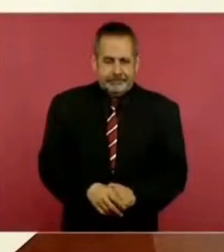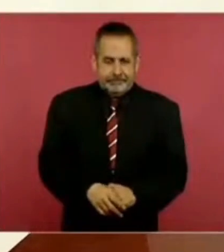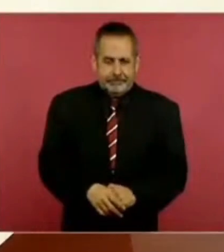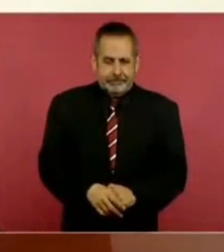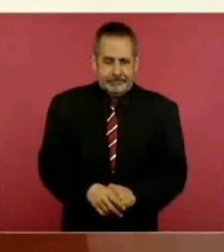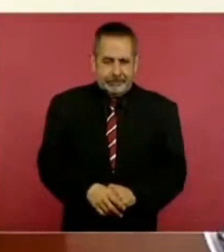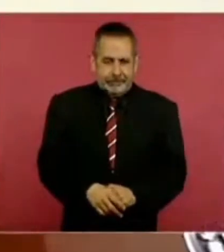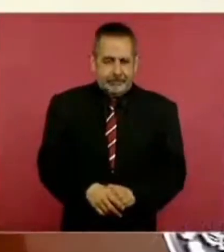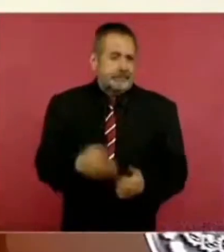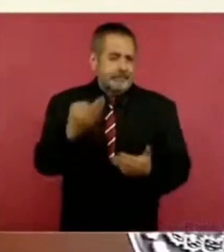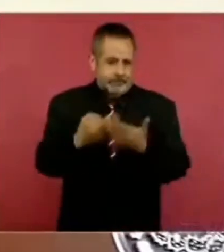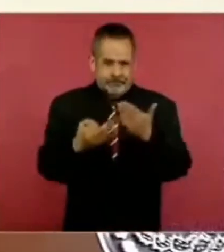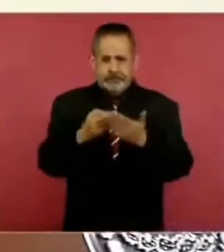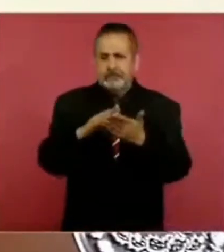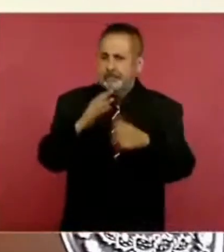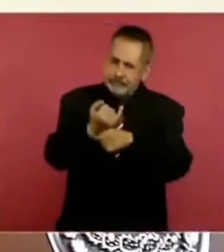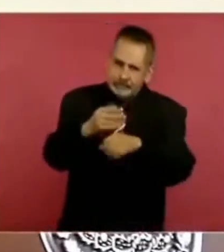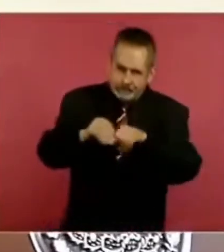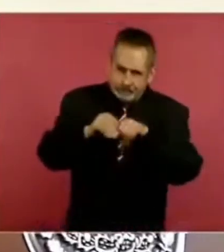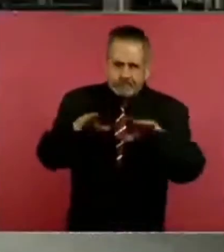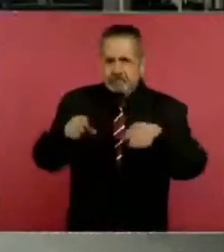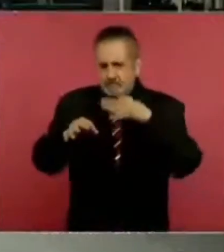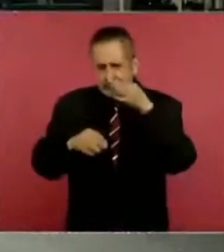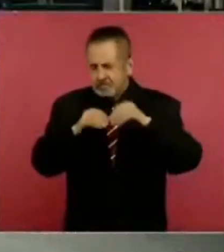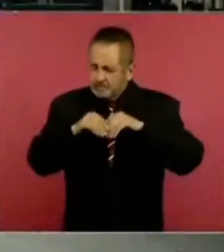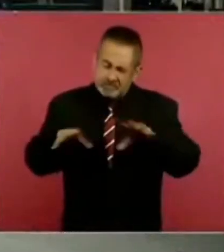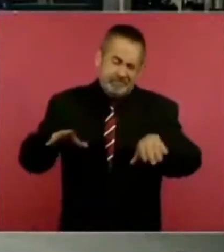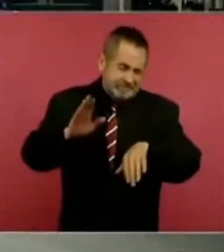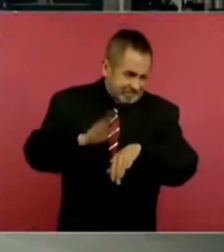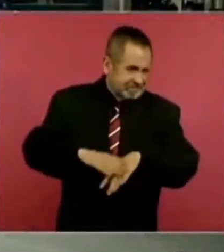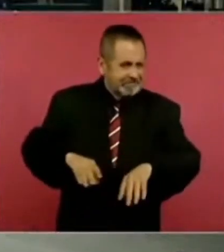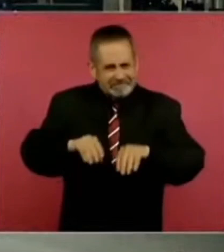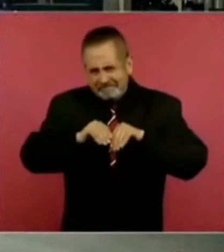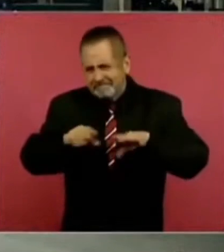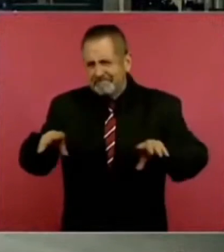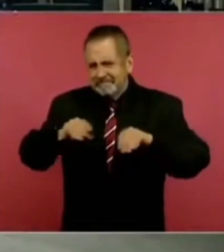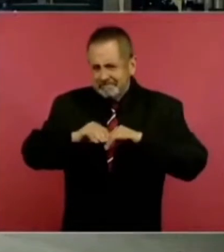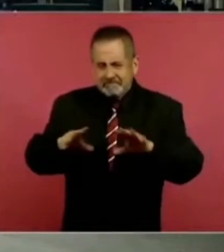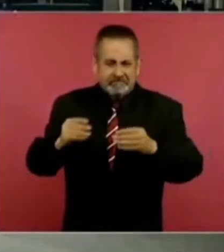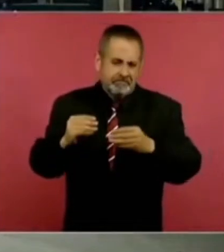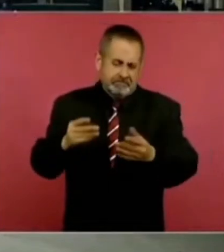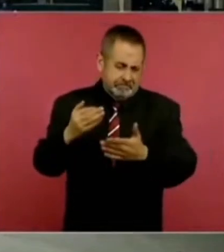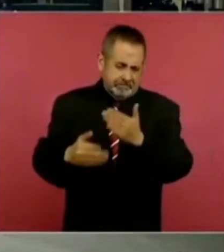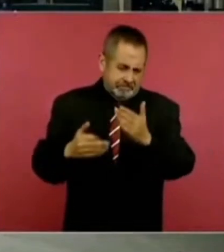Entonces, falta información, mucha información